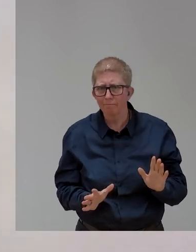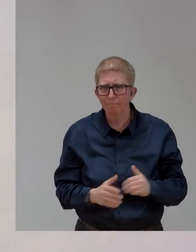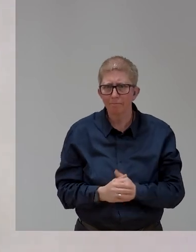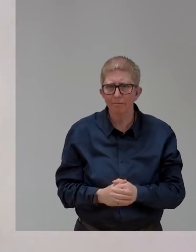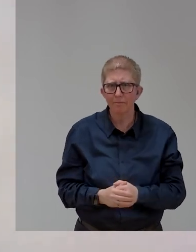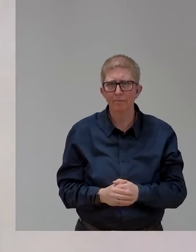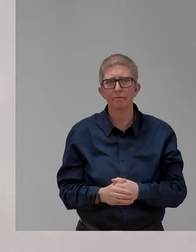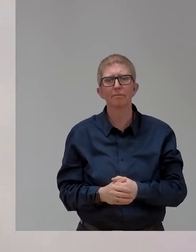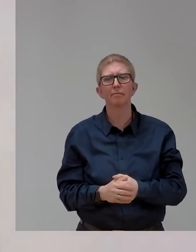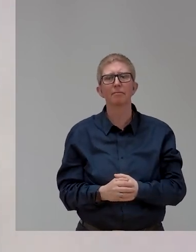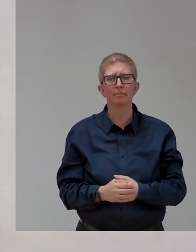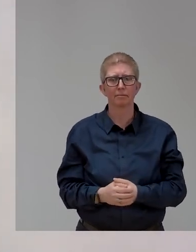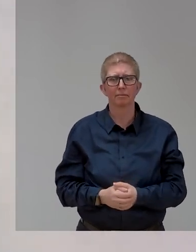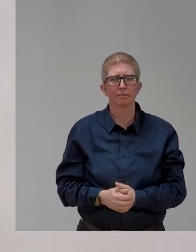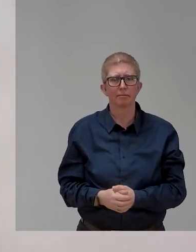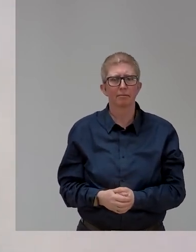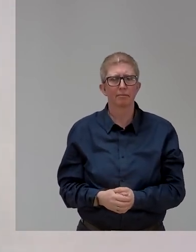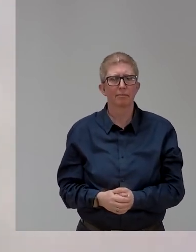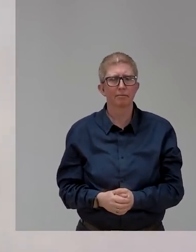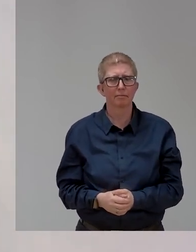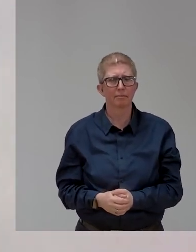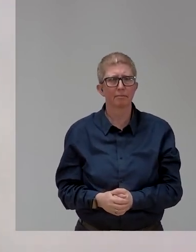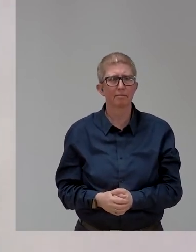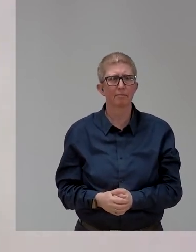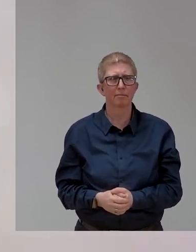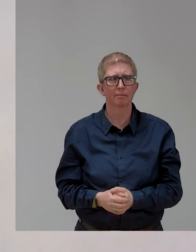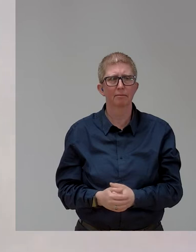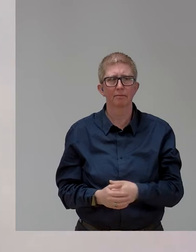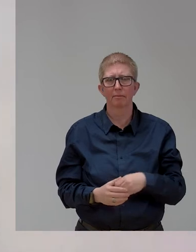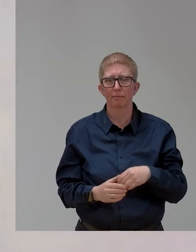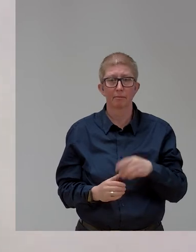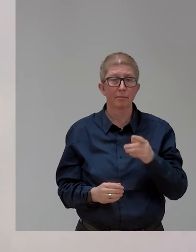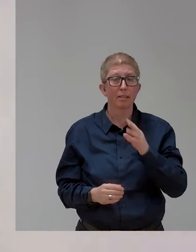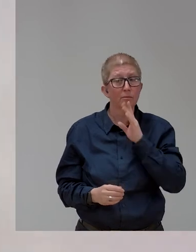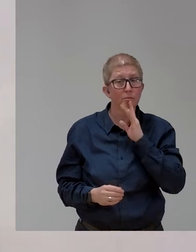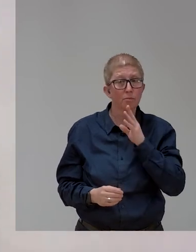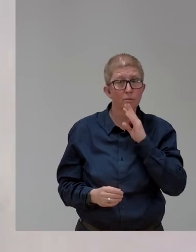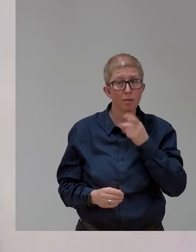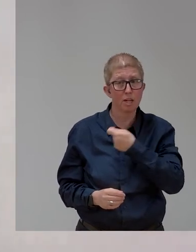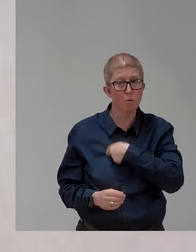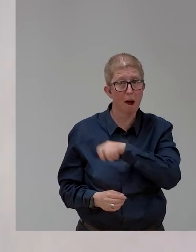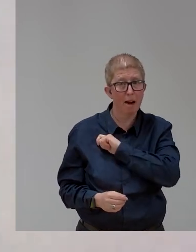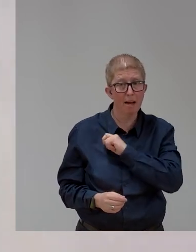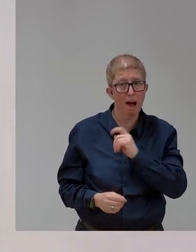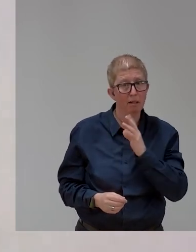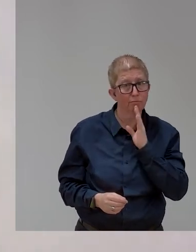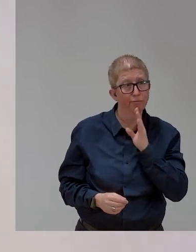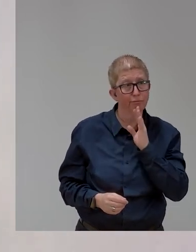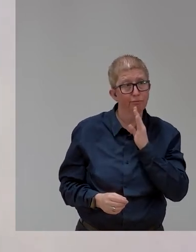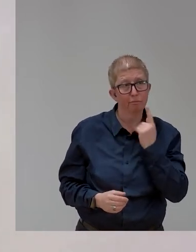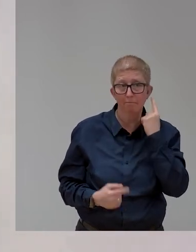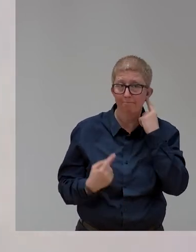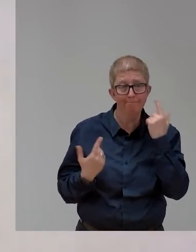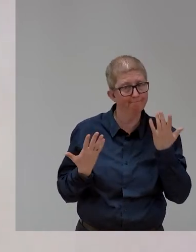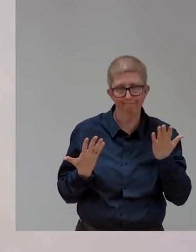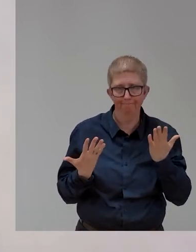Bien, pues, me parece que para responder esta pregunta en este panel que estamos hablando entre el sector público y el sector